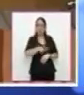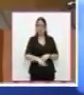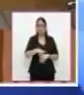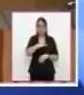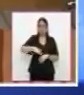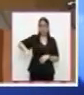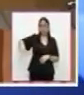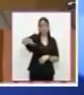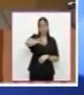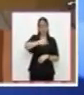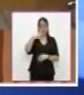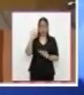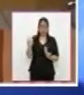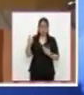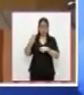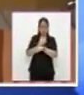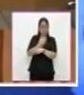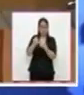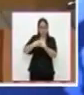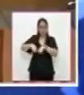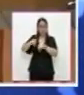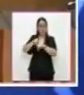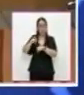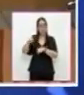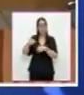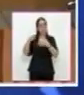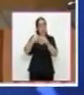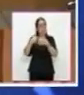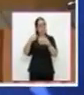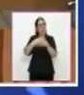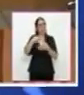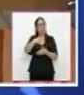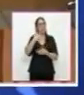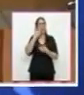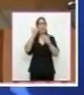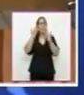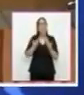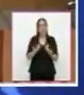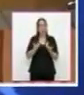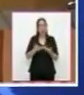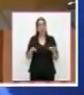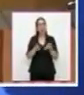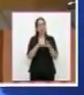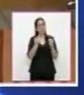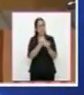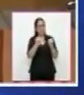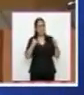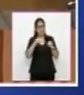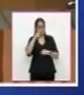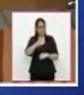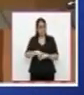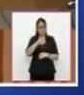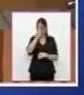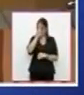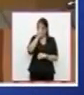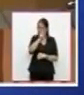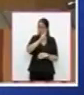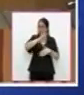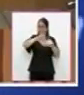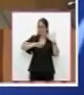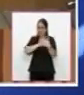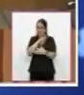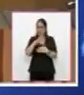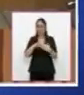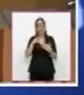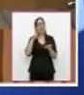y cómo tenemos que cuidarnos todos, ¿no? Entonces creo que esto sin duda será un punto que permeará a lo largo de todo el